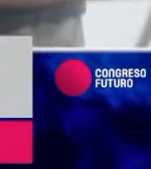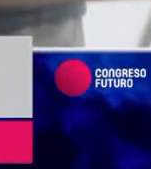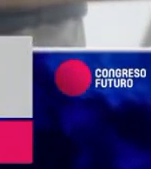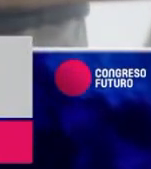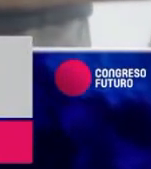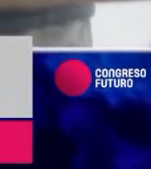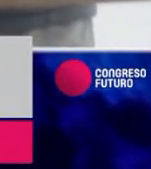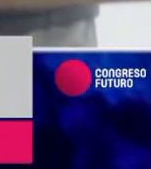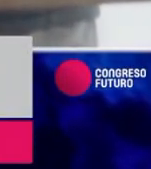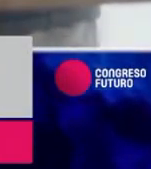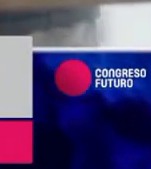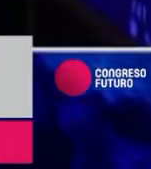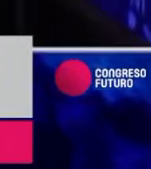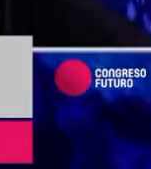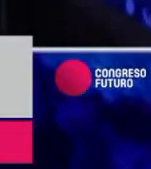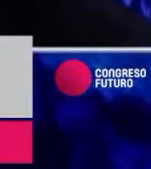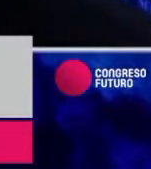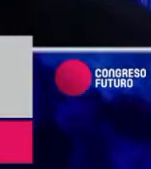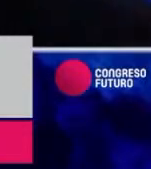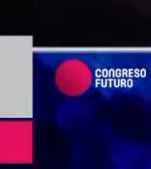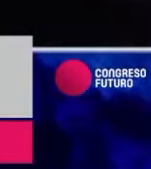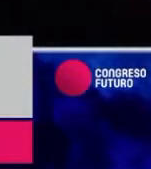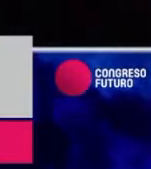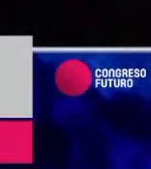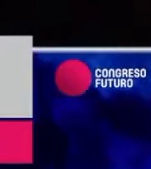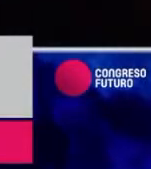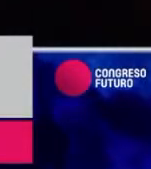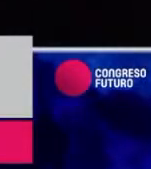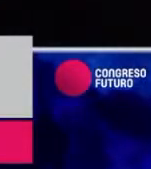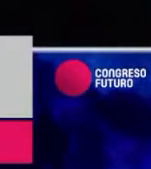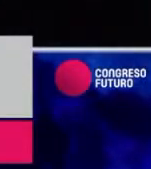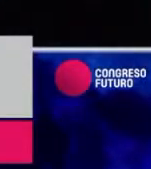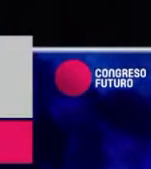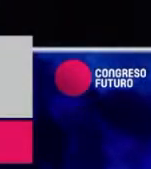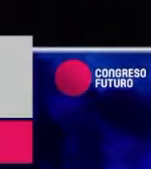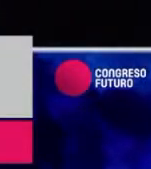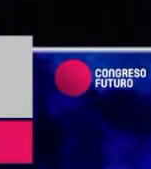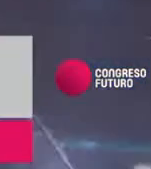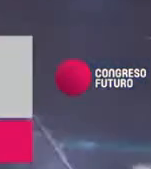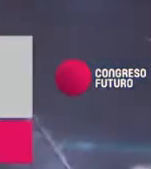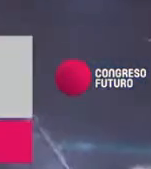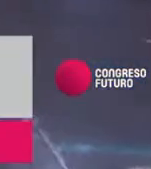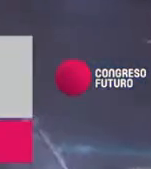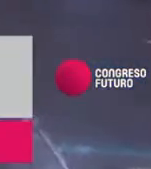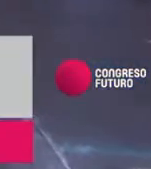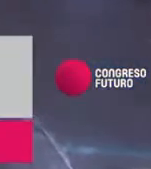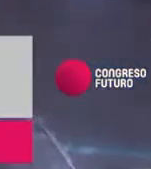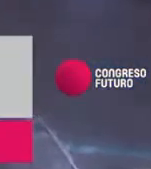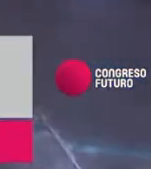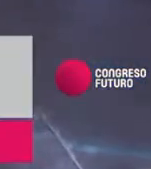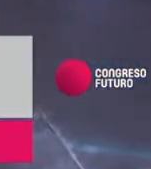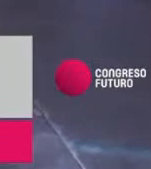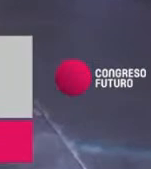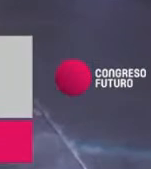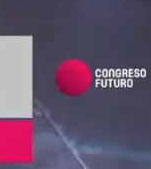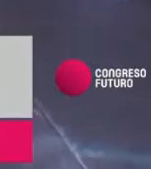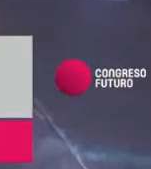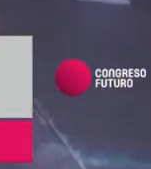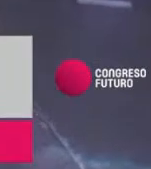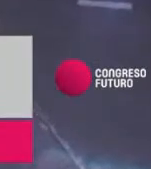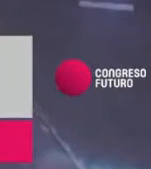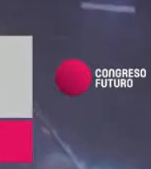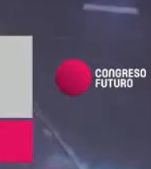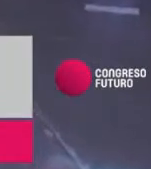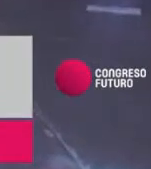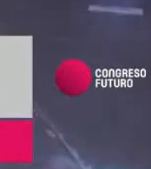razón. De hecho, hay estudios que dicen que 1 de cada 5 mujeres elige una carrera científica. 5% de las